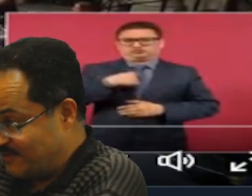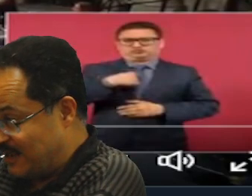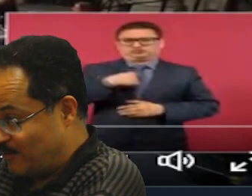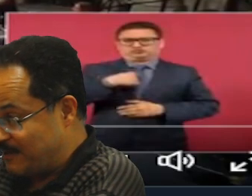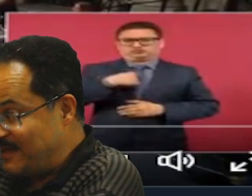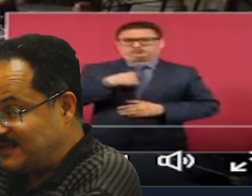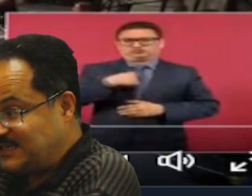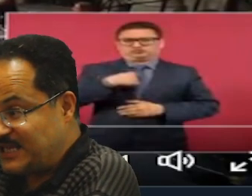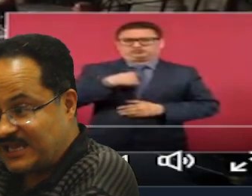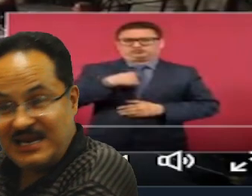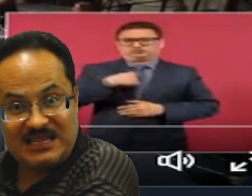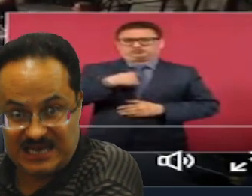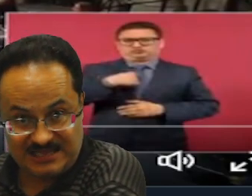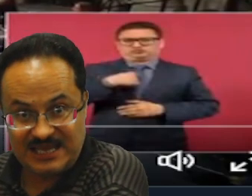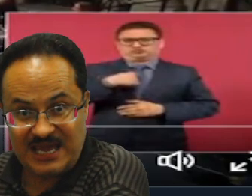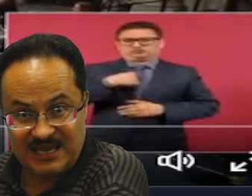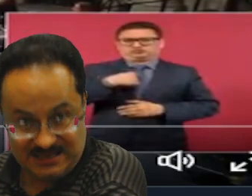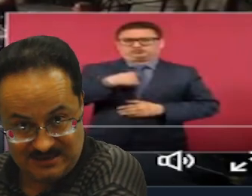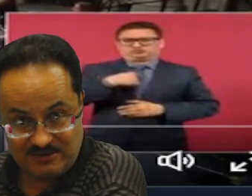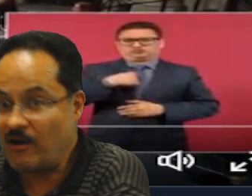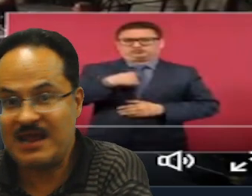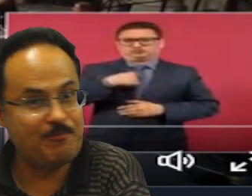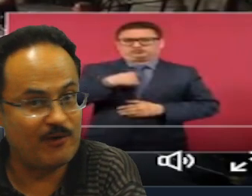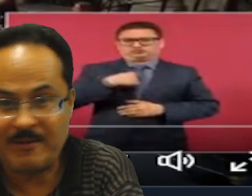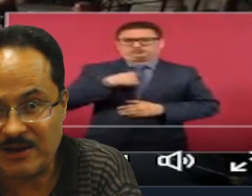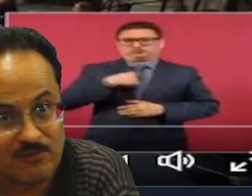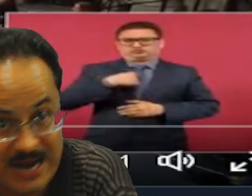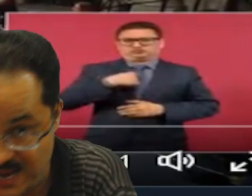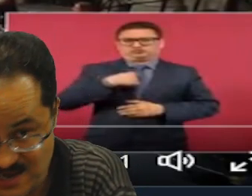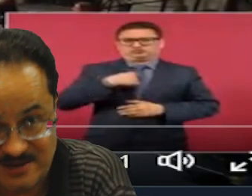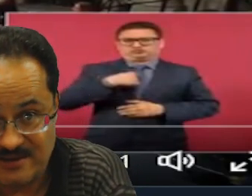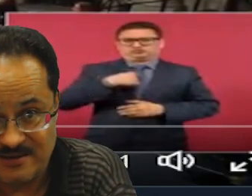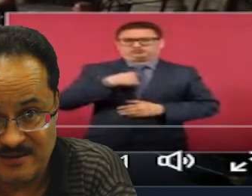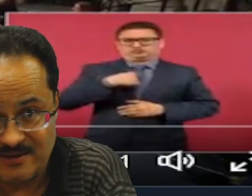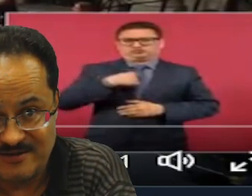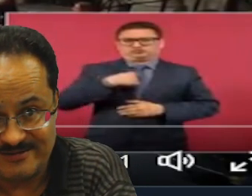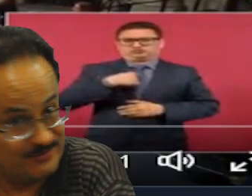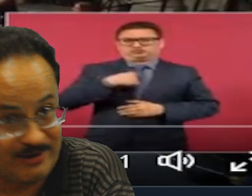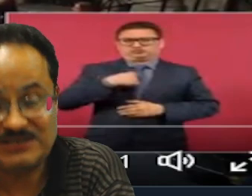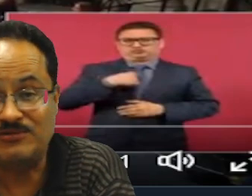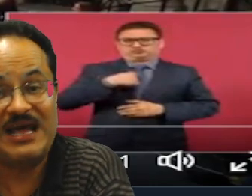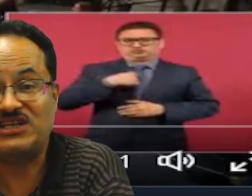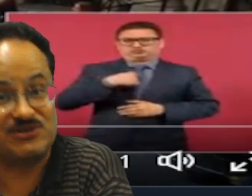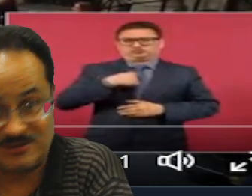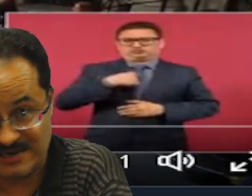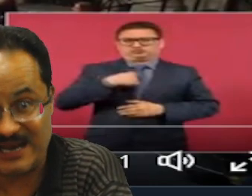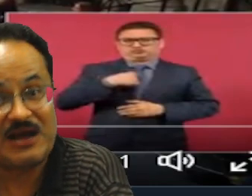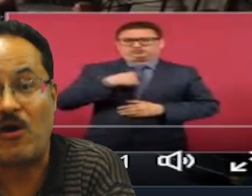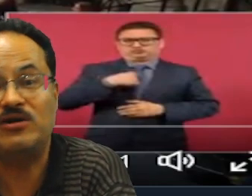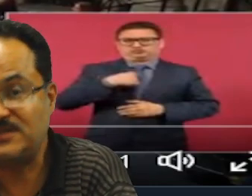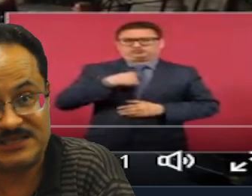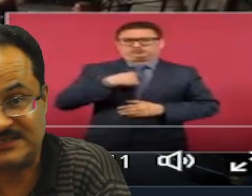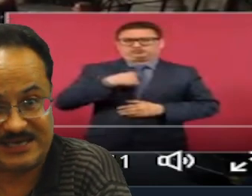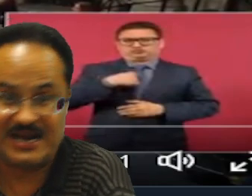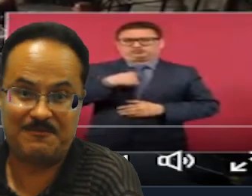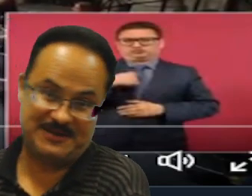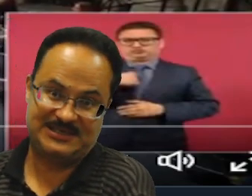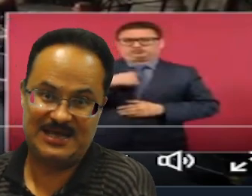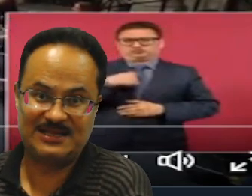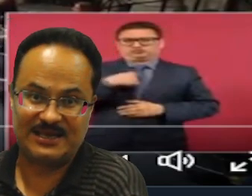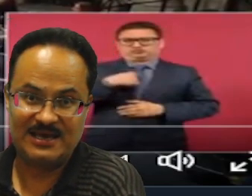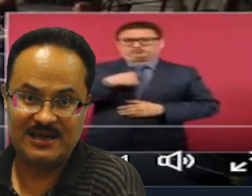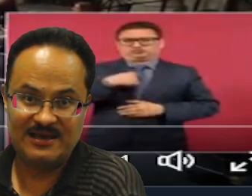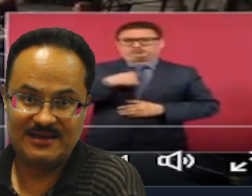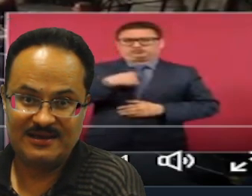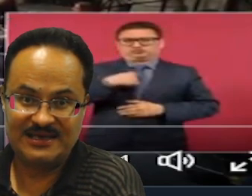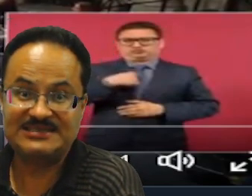de lo que va a decir de aquí en adelante no hay prueba alguna eh No es un hecho que le Conste siquiera al